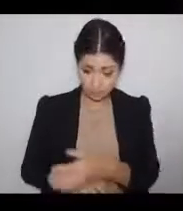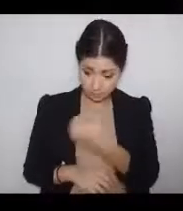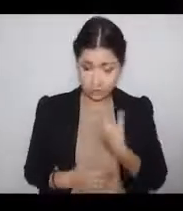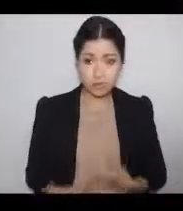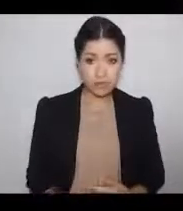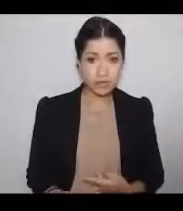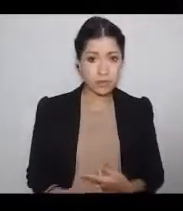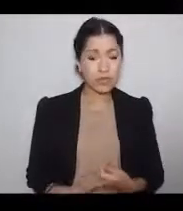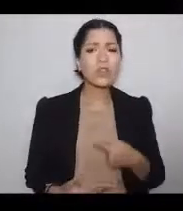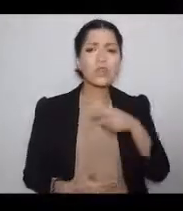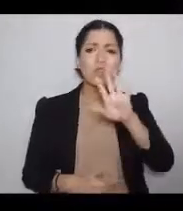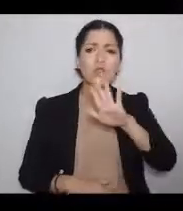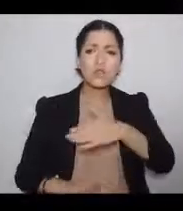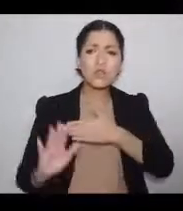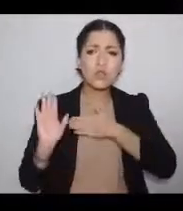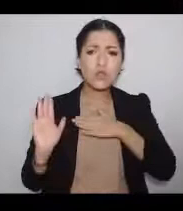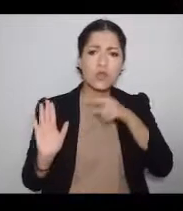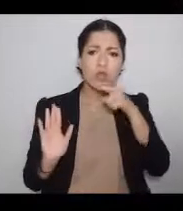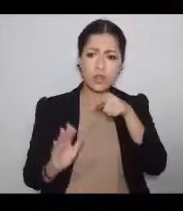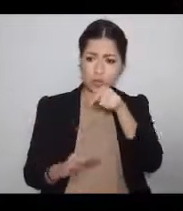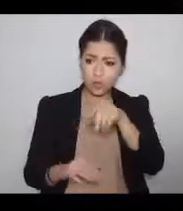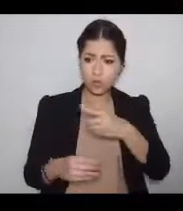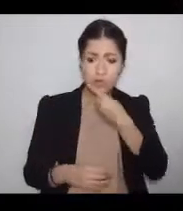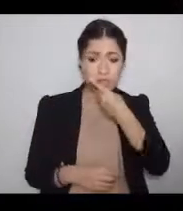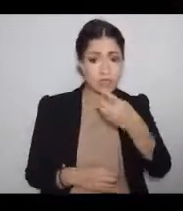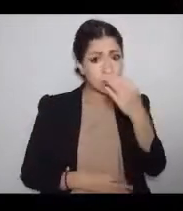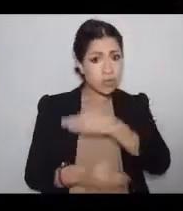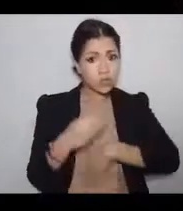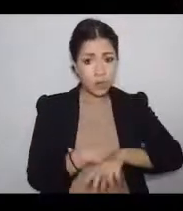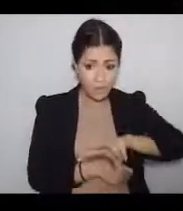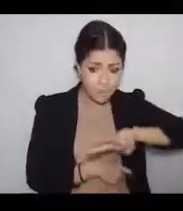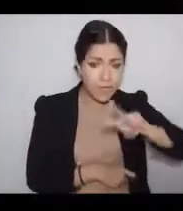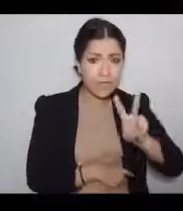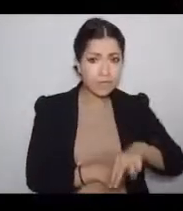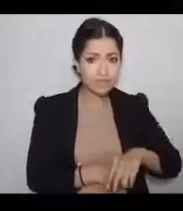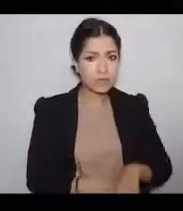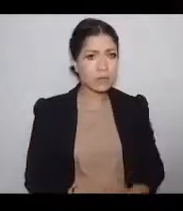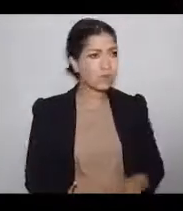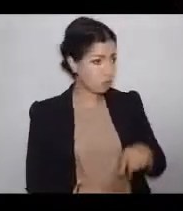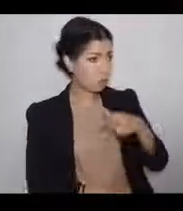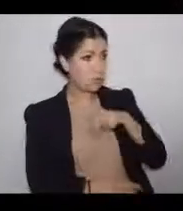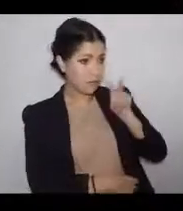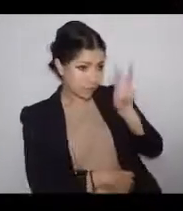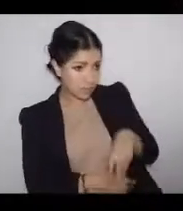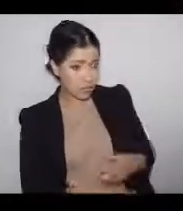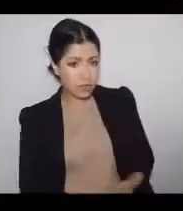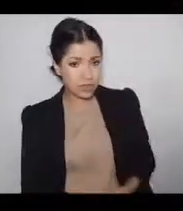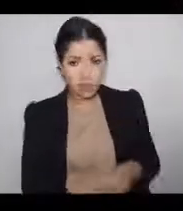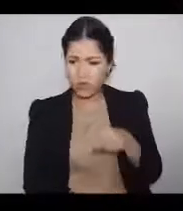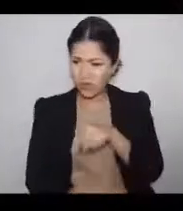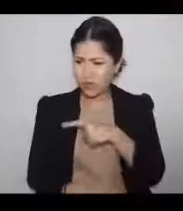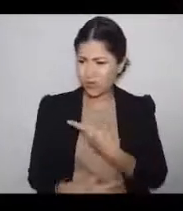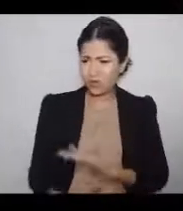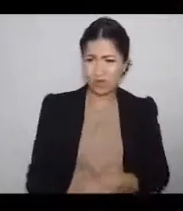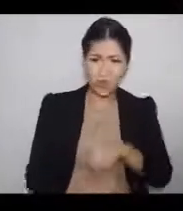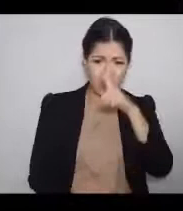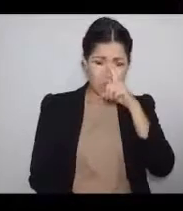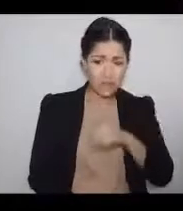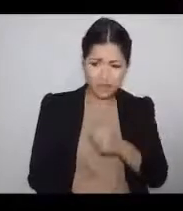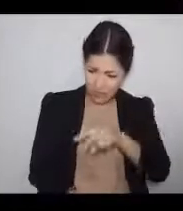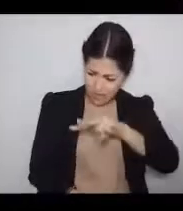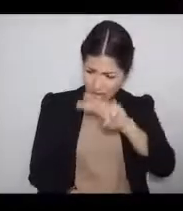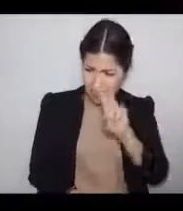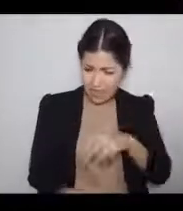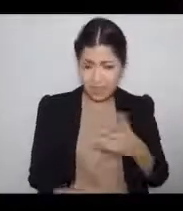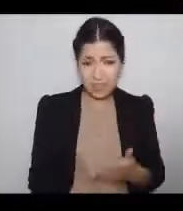¡Tócala! ¡Jura por mi nariz que todo lo que dices es cierto! Lo que digo es verdad. ¡No obedezcas como un alemán!